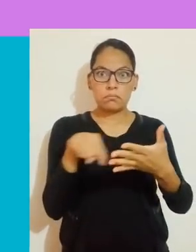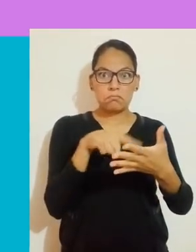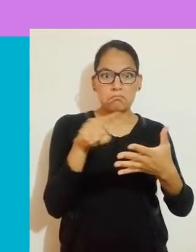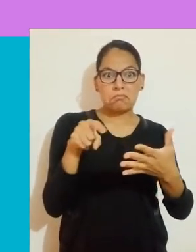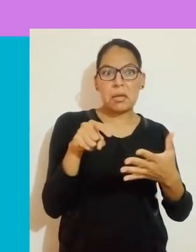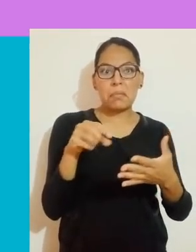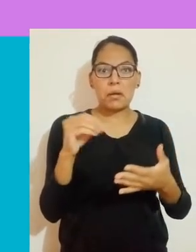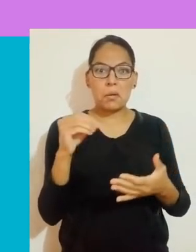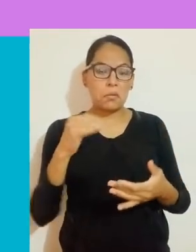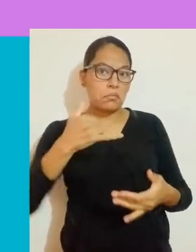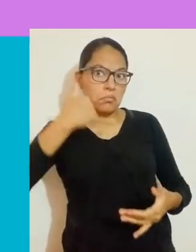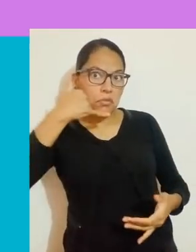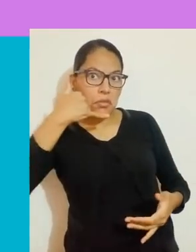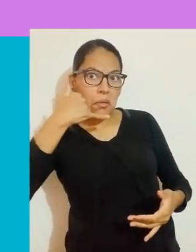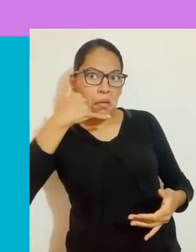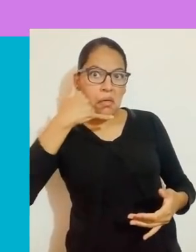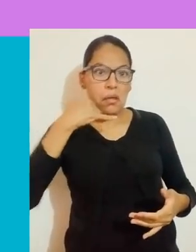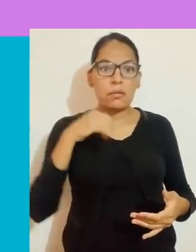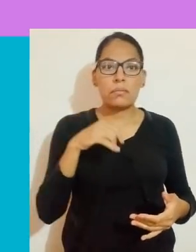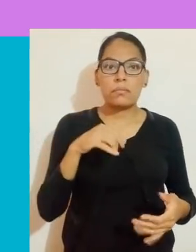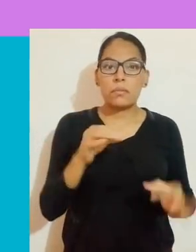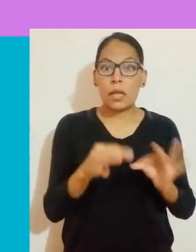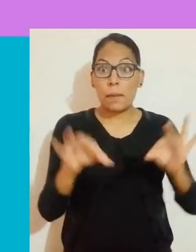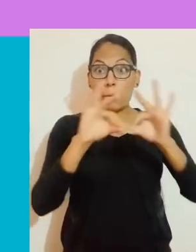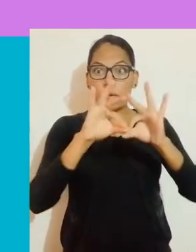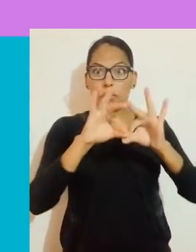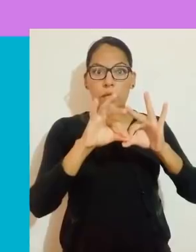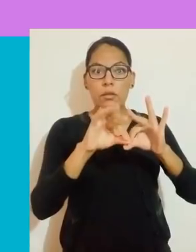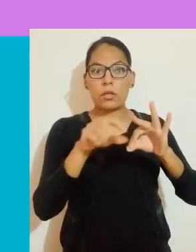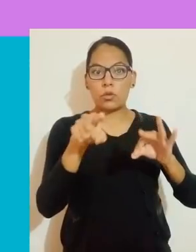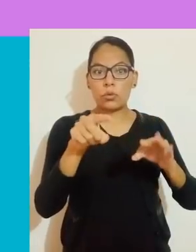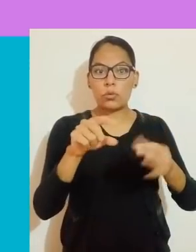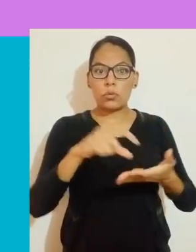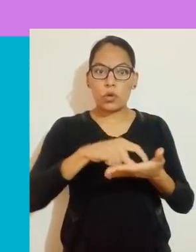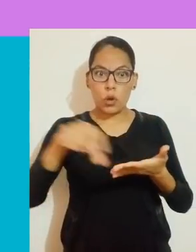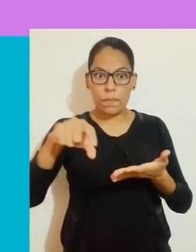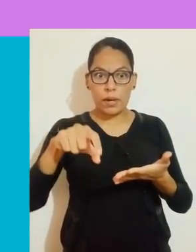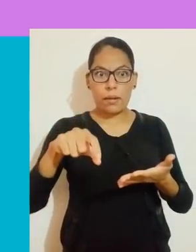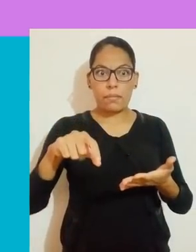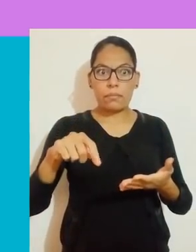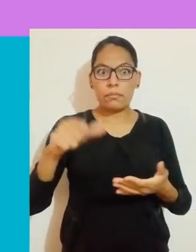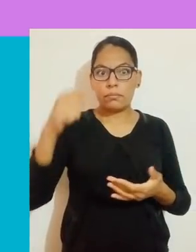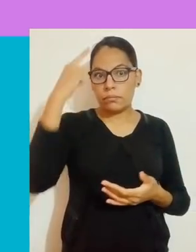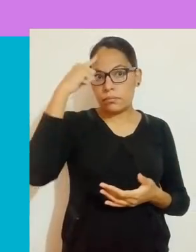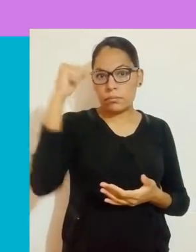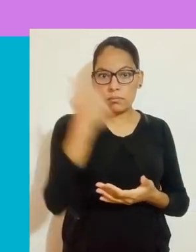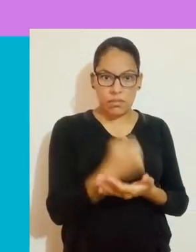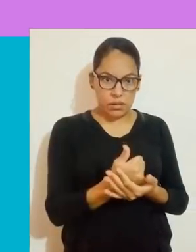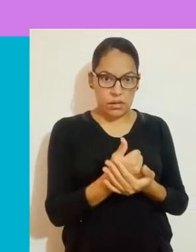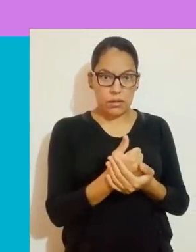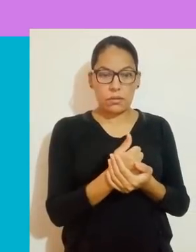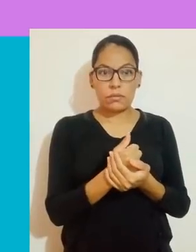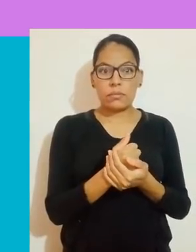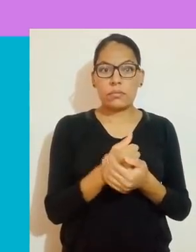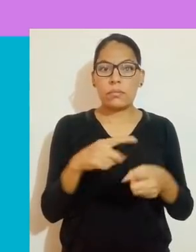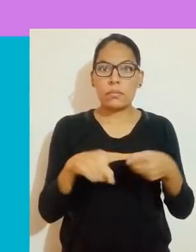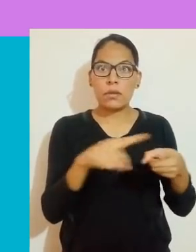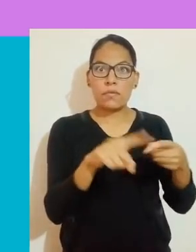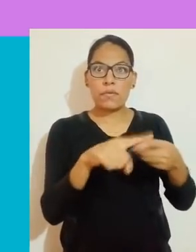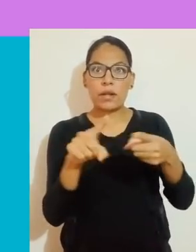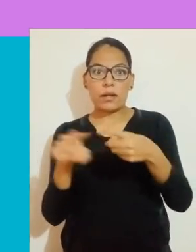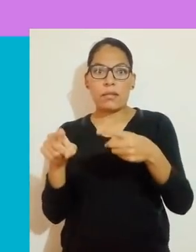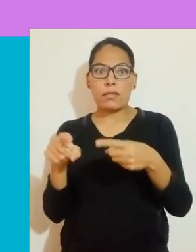de escritorio o laptop, una tablet o un celular. Es importante que te diga que dependiendo de la marca